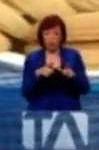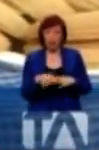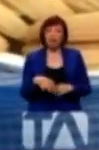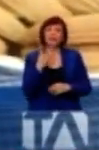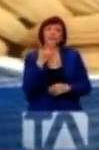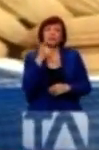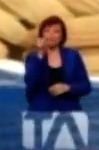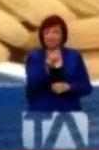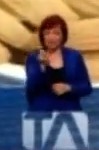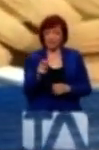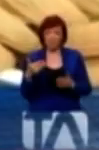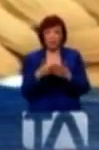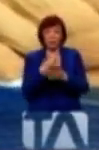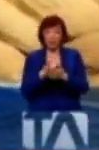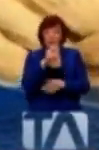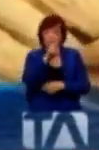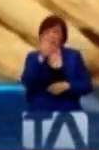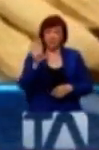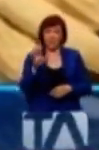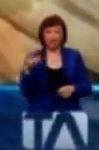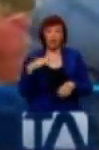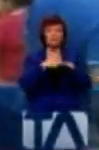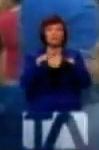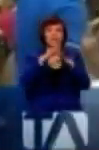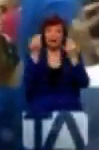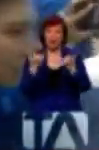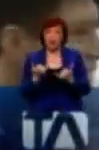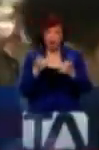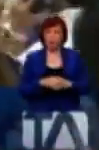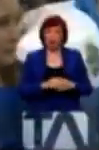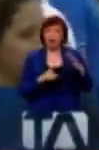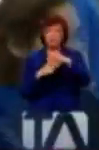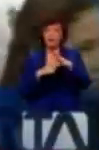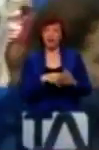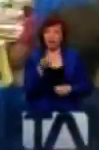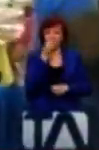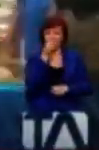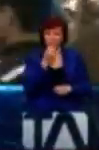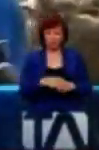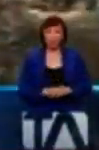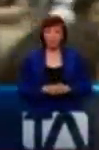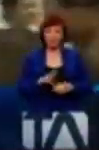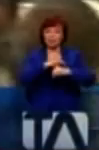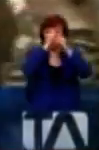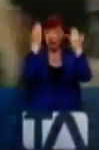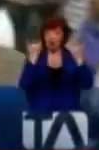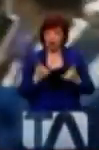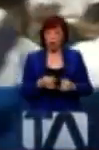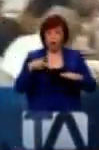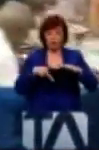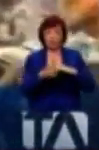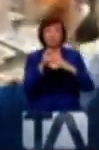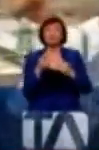porteña, 25 nuevas, invitadas a la edición 2017 de la Feria Gastronómica Raíces. En la mañana de hoy se inauguró en el Centro